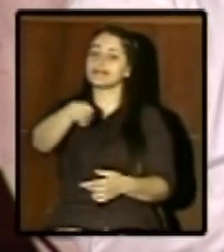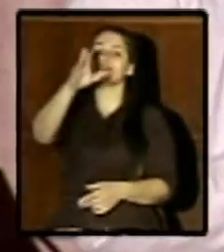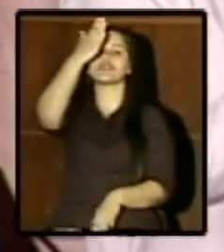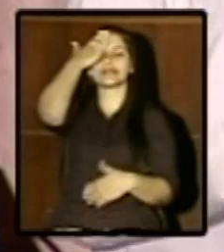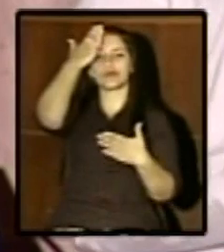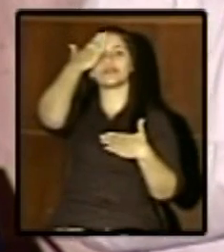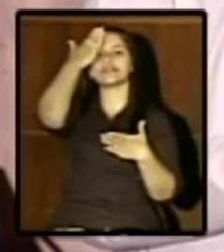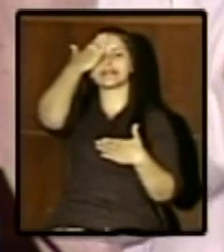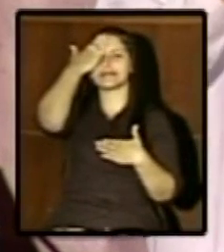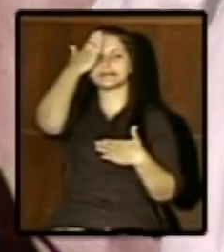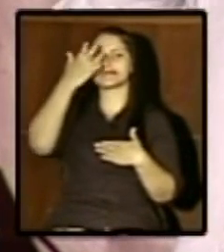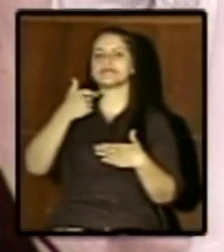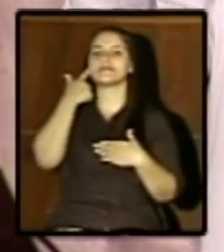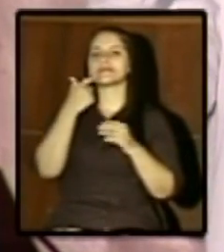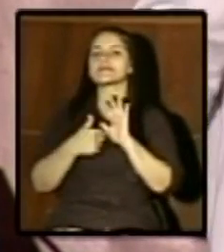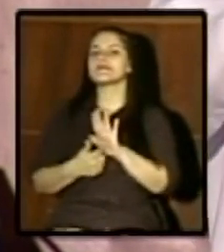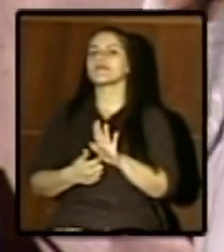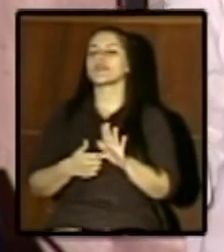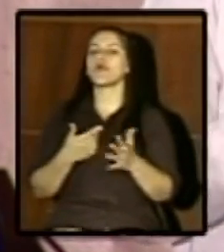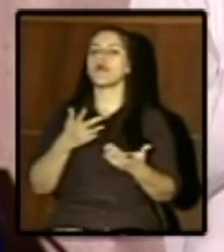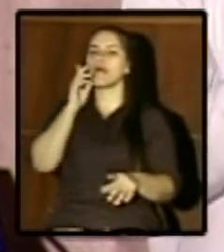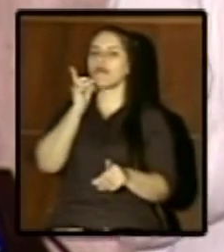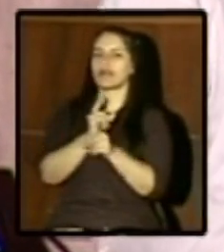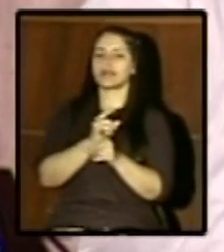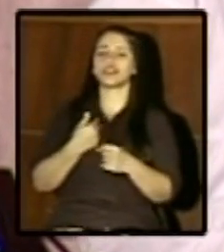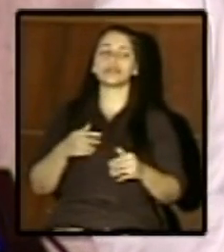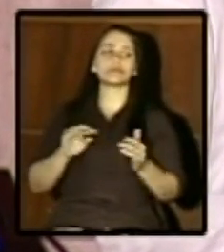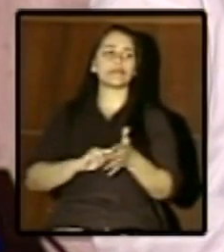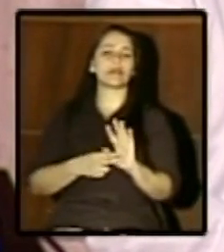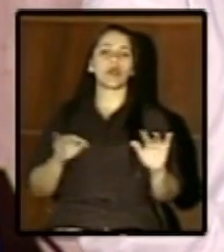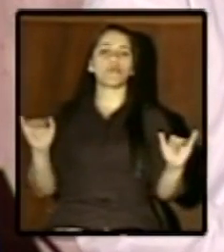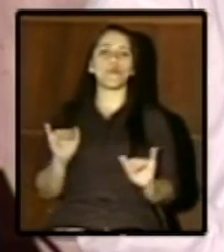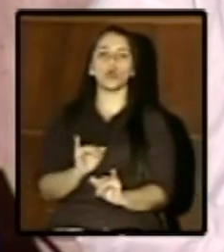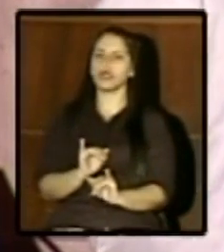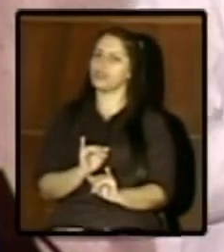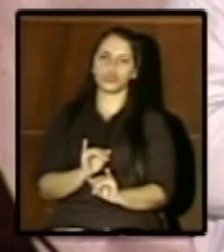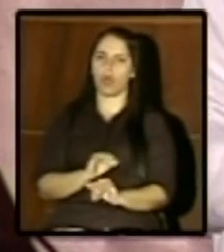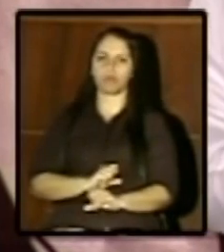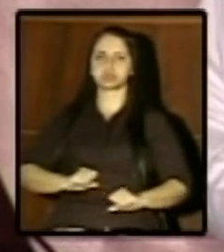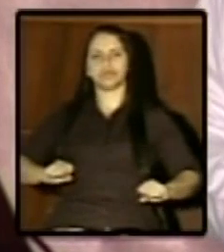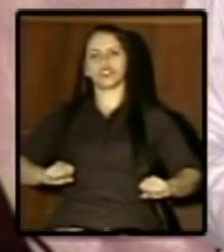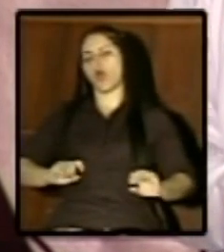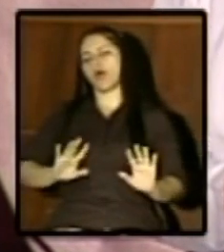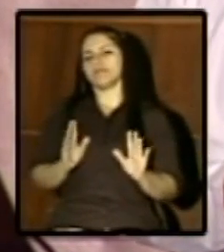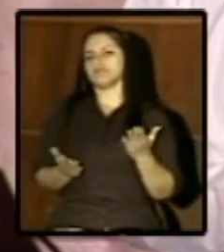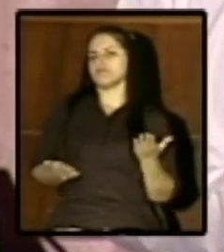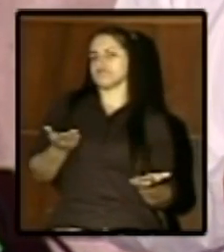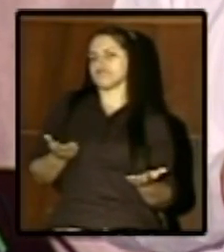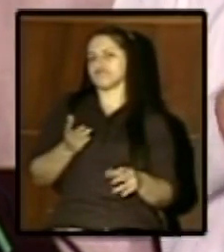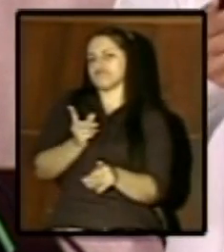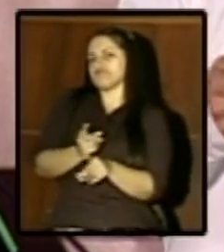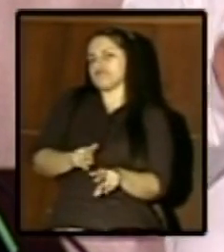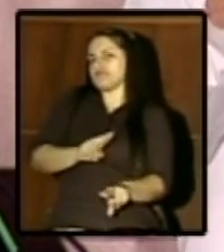garantizada. Entonces, son cositas que hay que tener en cuenta, el por qué hay que mantener un peso adecuado, no flacos, pero sí un peso más o menos